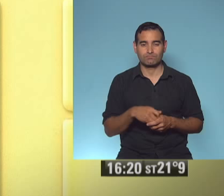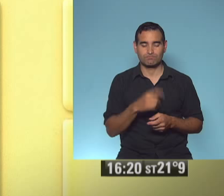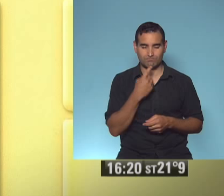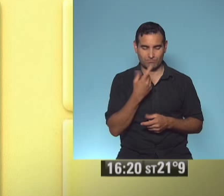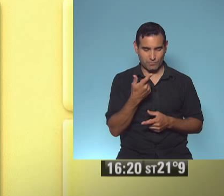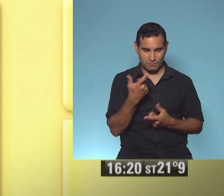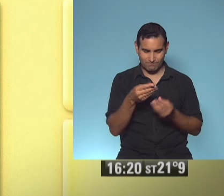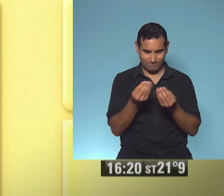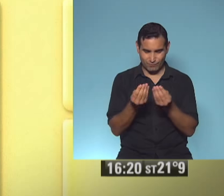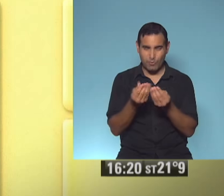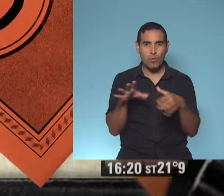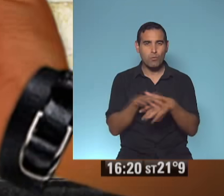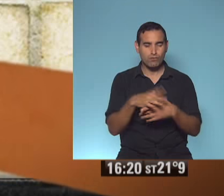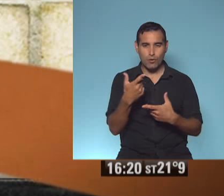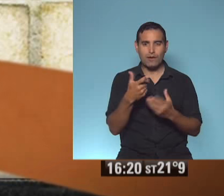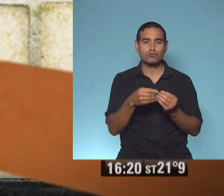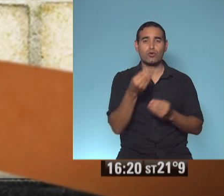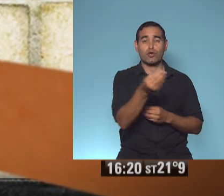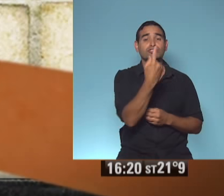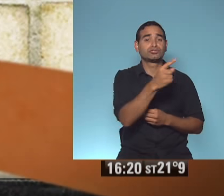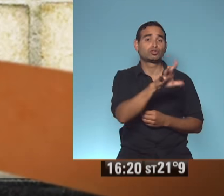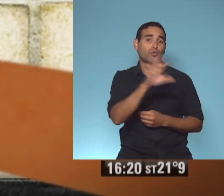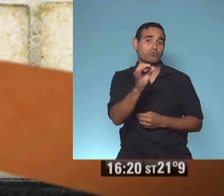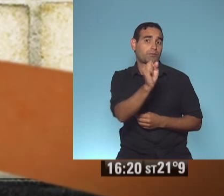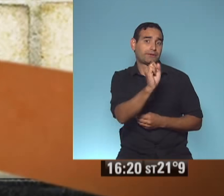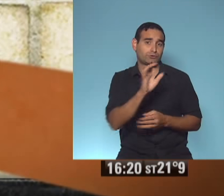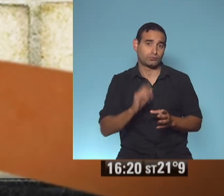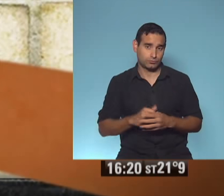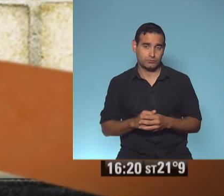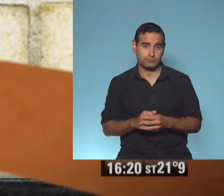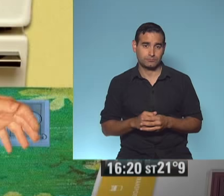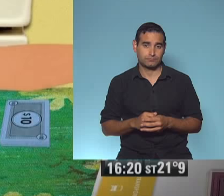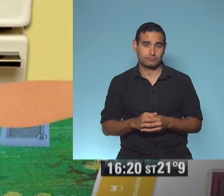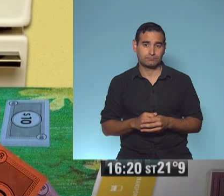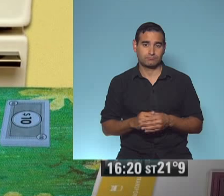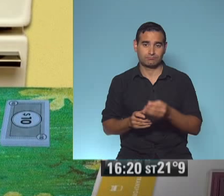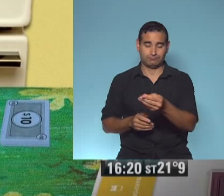No tengo justo. Le doy 150 pesos.